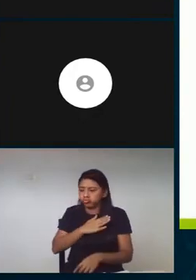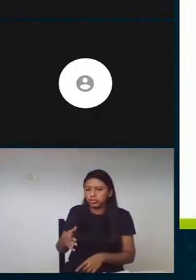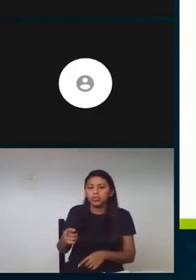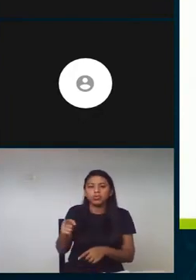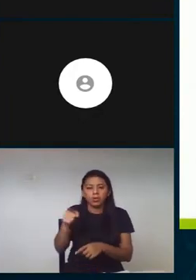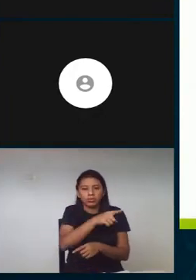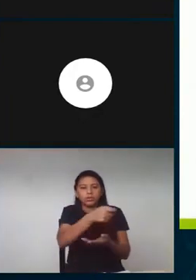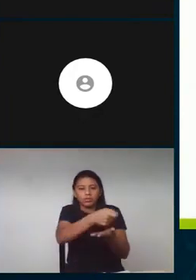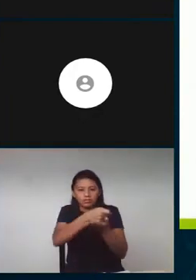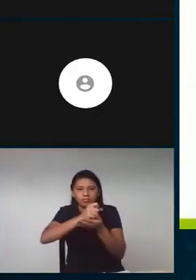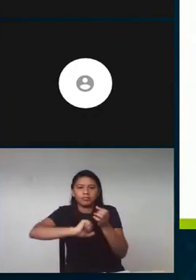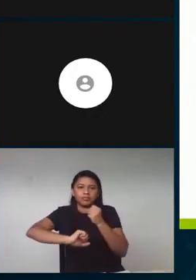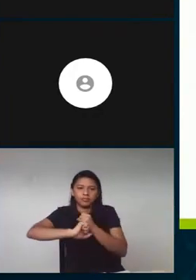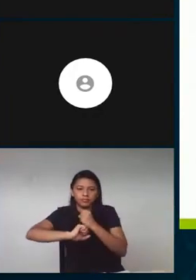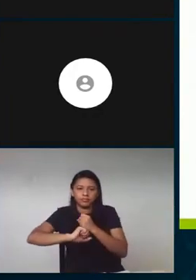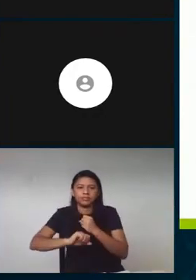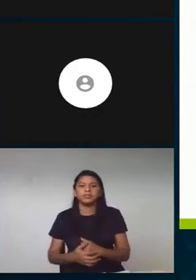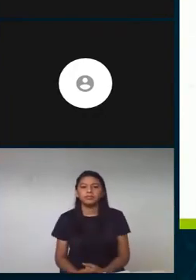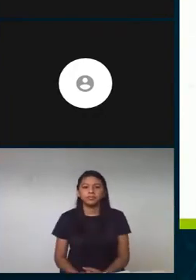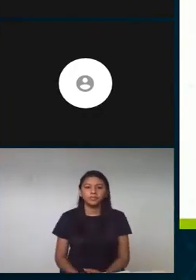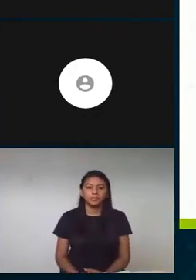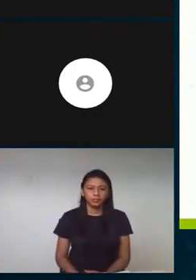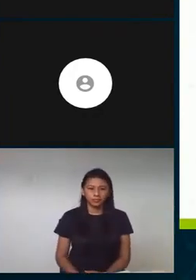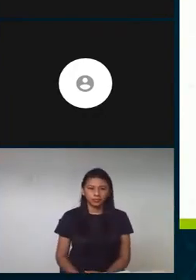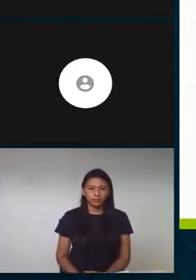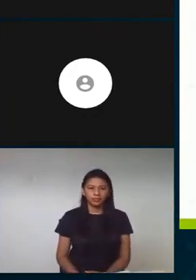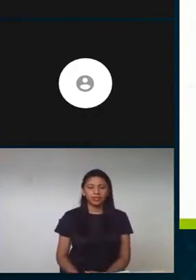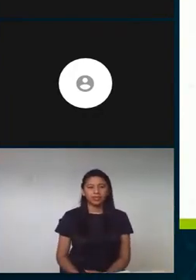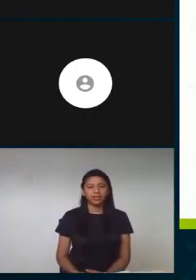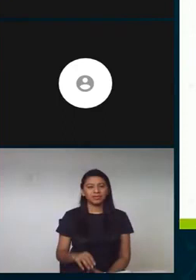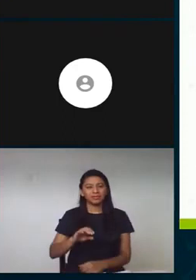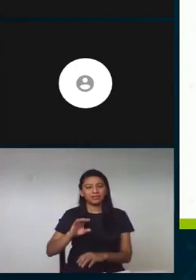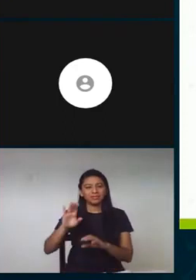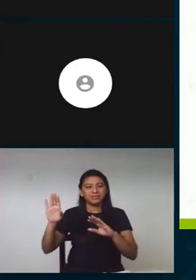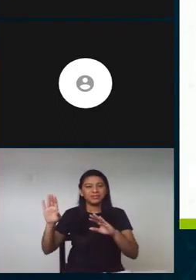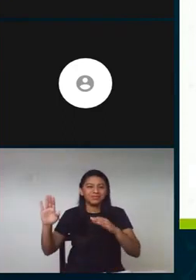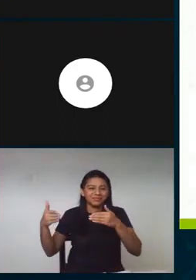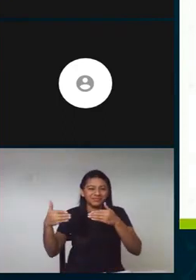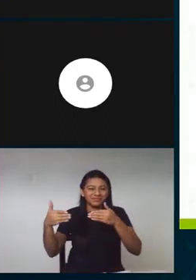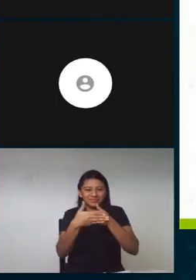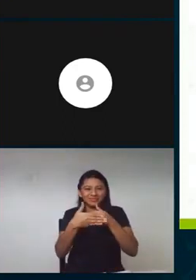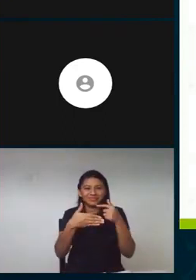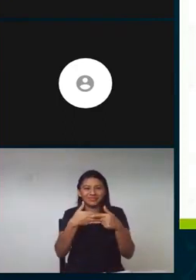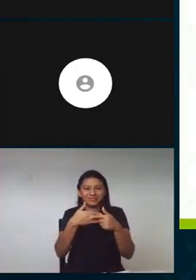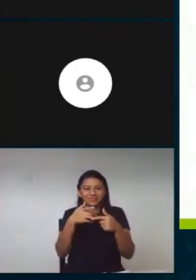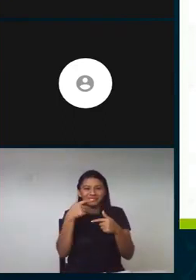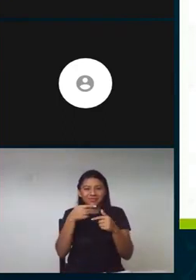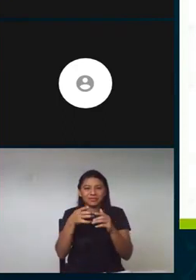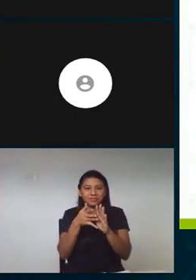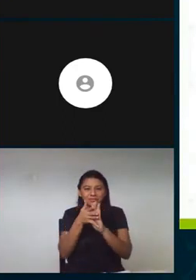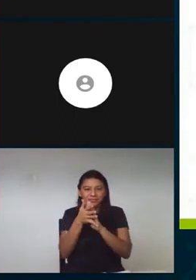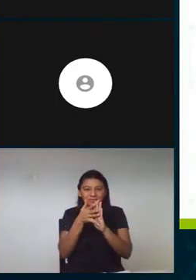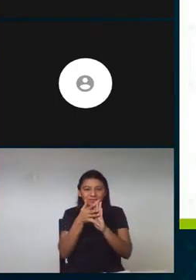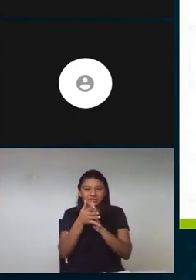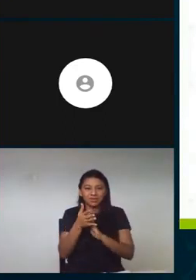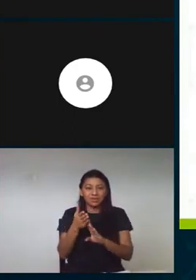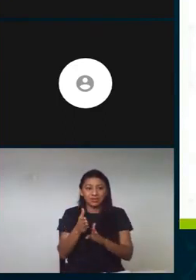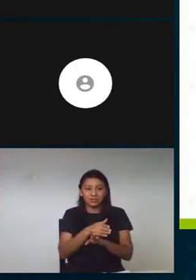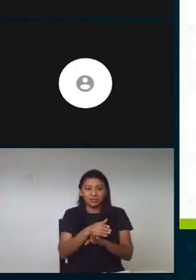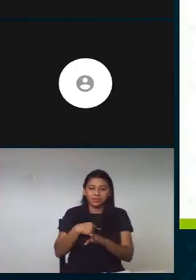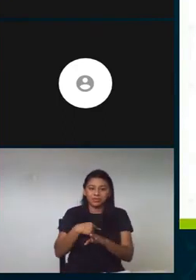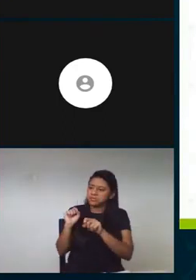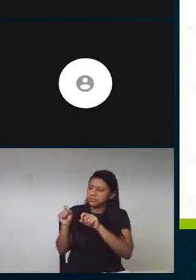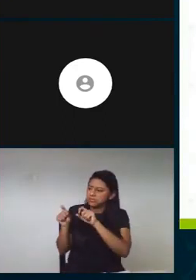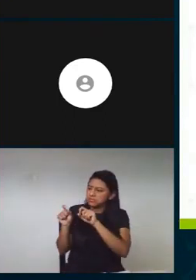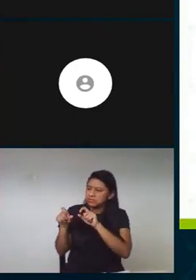Acá hablamos de la recopilación de datos como le informé hace un momento, entonces vamos a proceder a analizar y para que ustedes conozcan